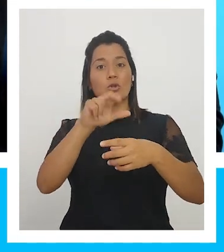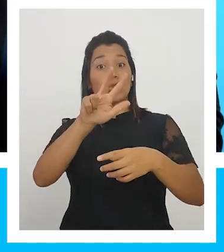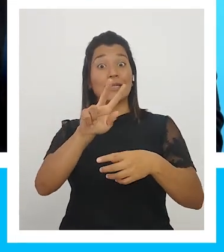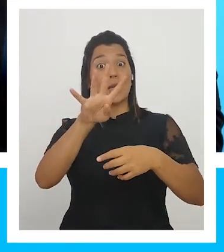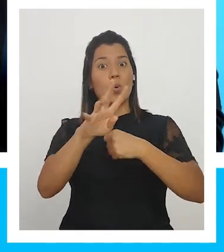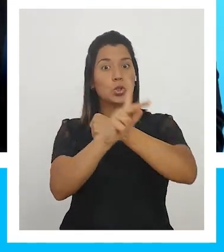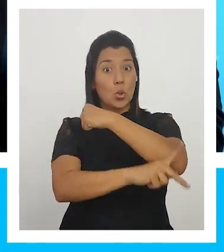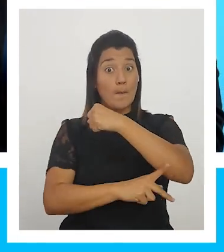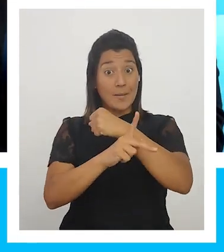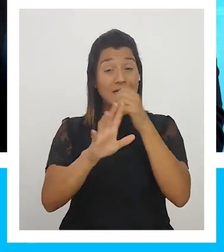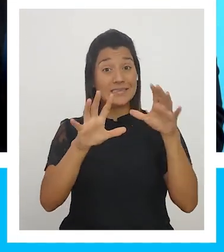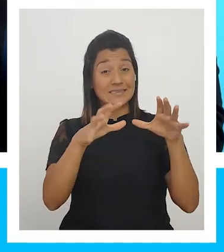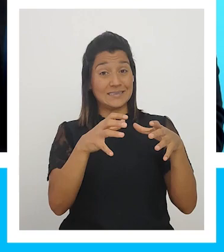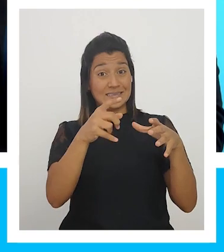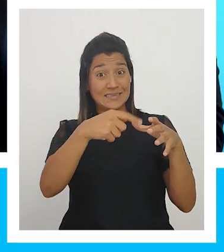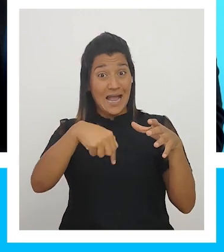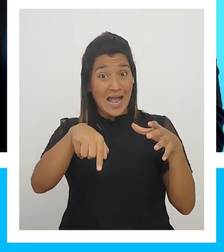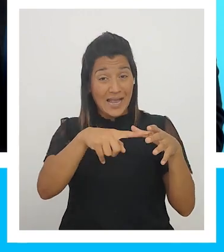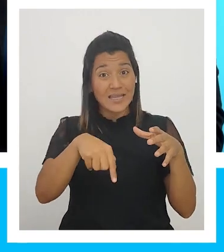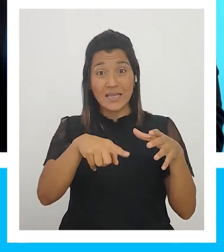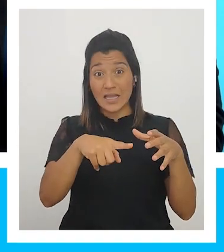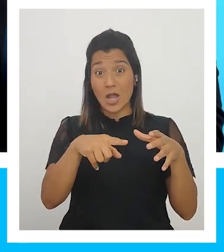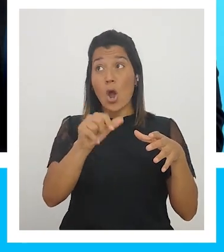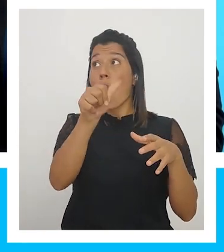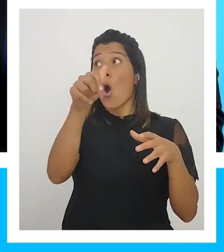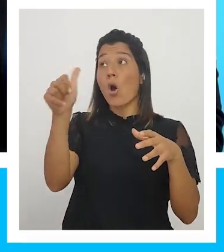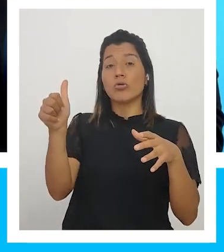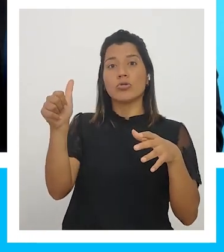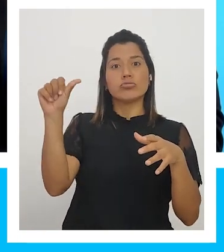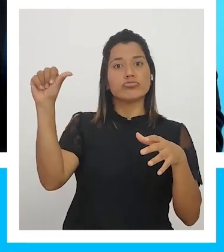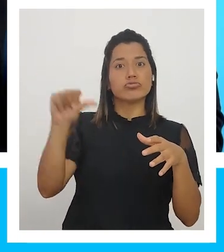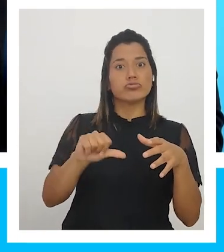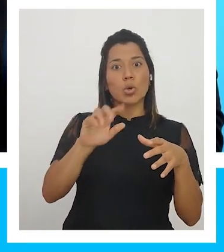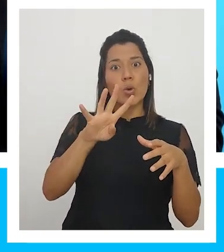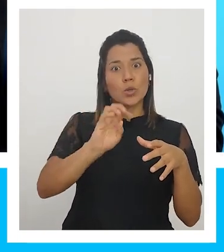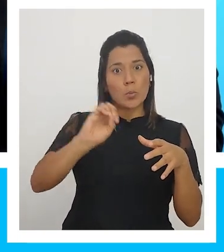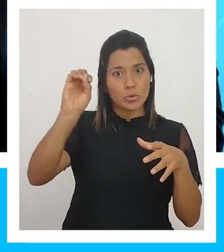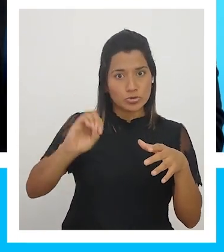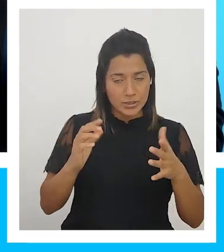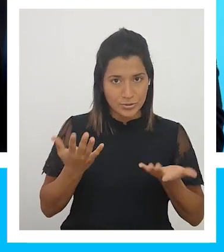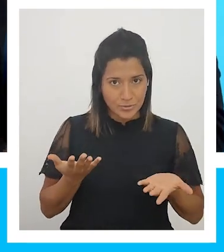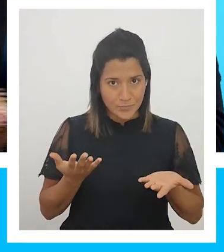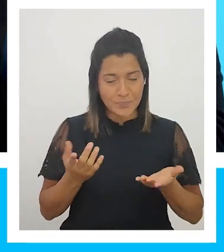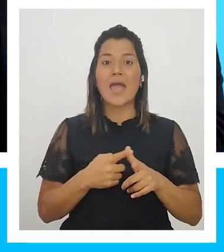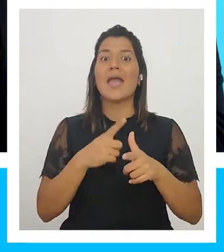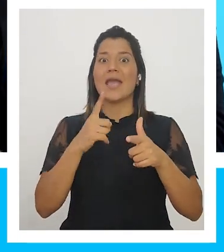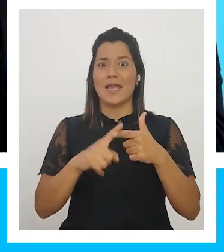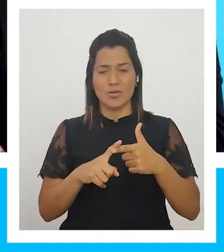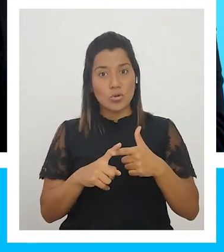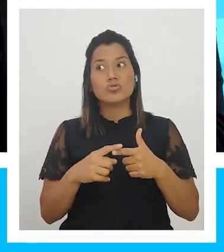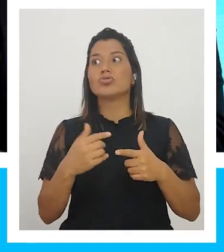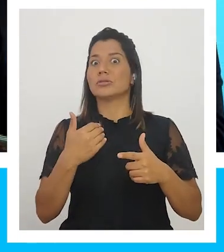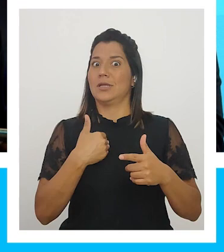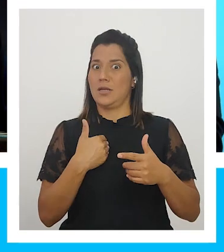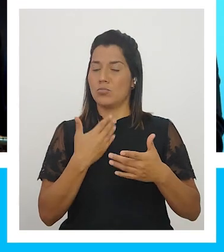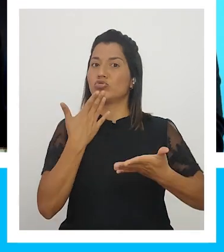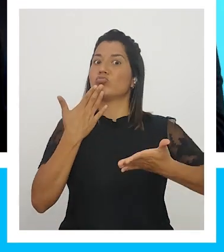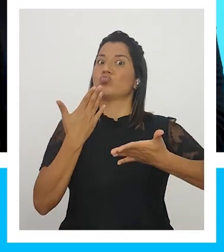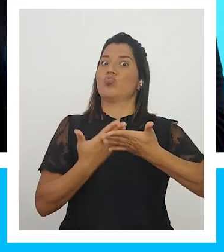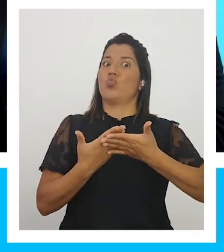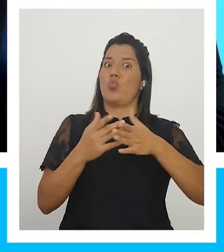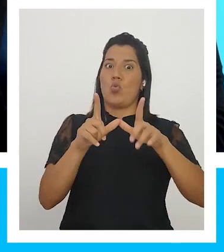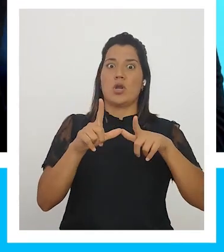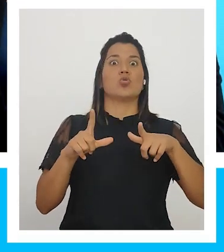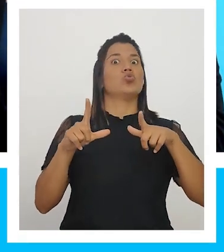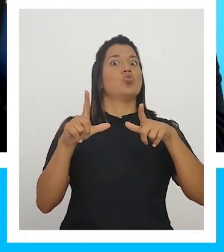información, más bien hubo una caída de casi un 4%. Así que estamos en posiciones privilegiadas